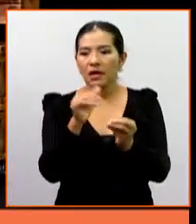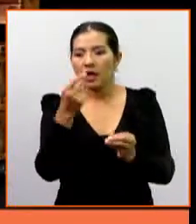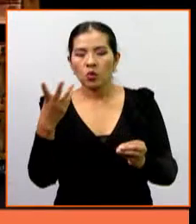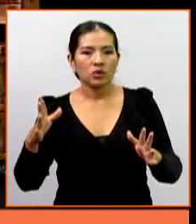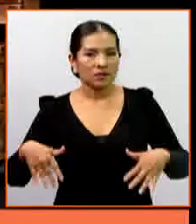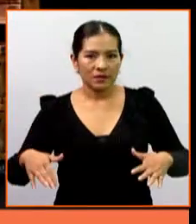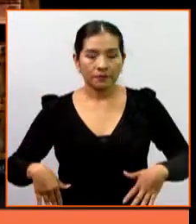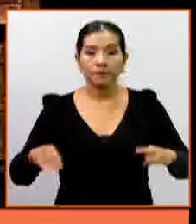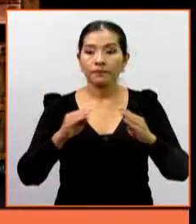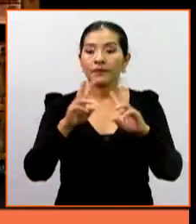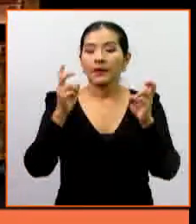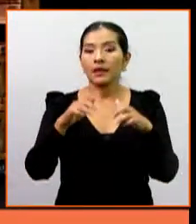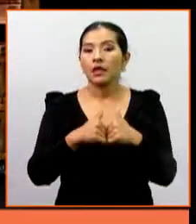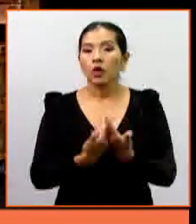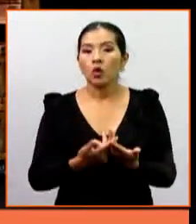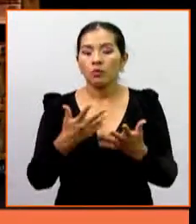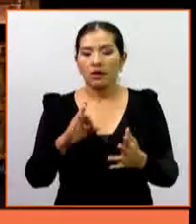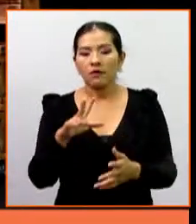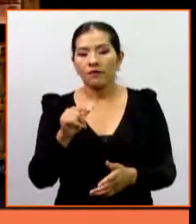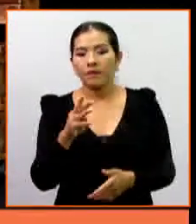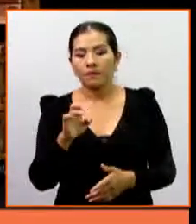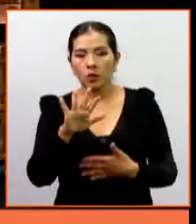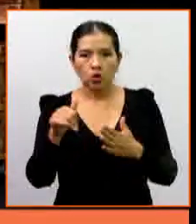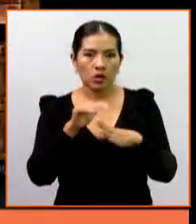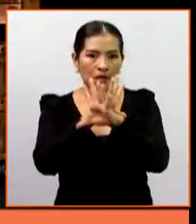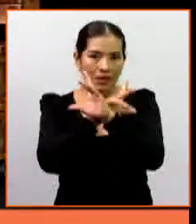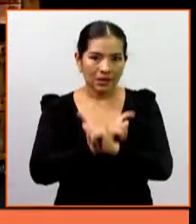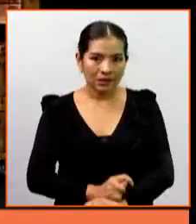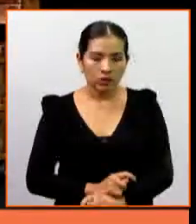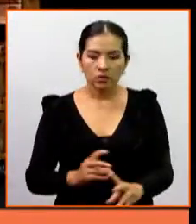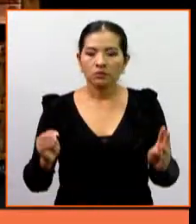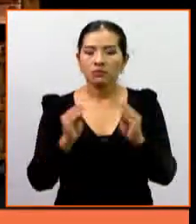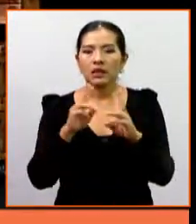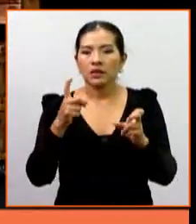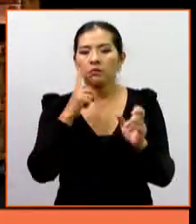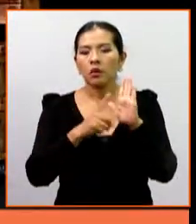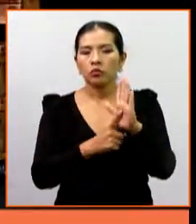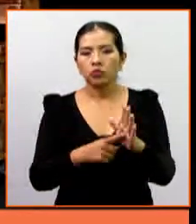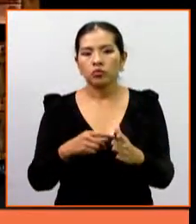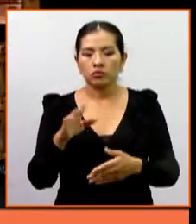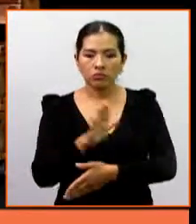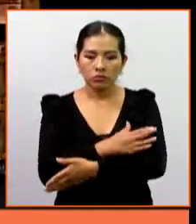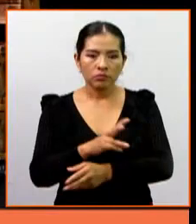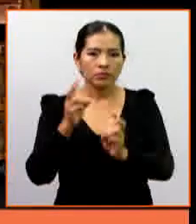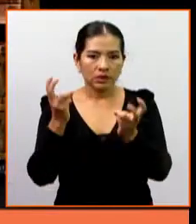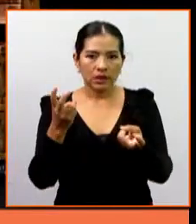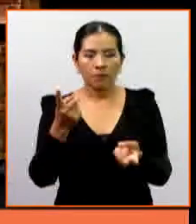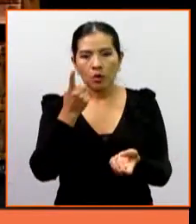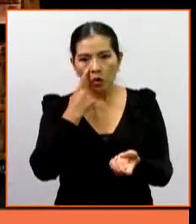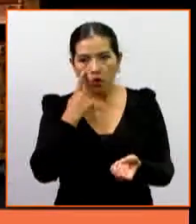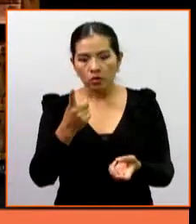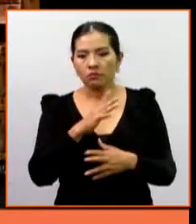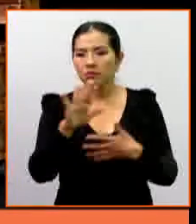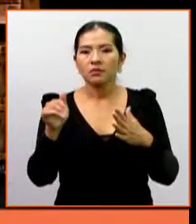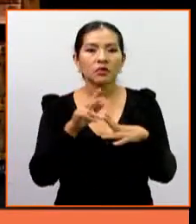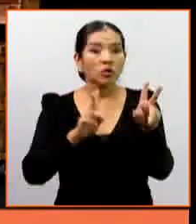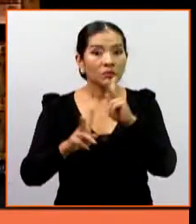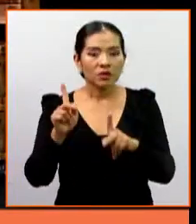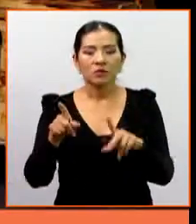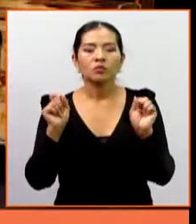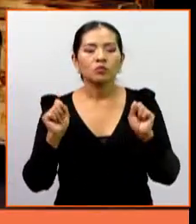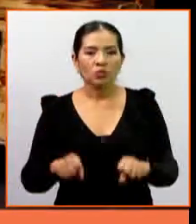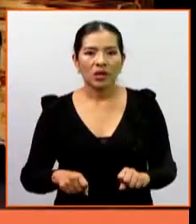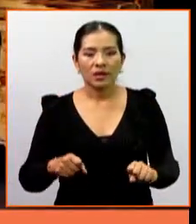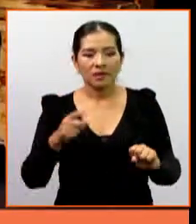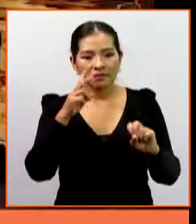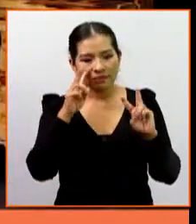flamenco tradicional, vamos a tener temas de mi disco, composiciones, vamos a tener temas conocidos transformados al flamenco, para que toda la gente pueda presenciar